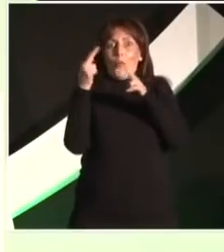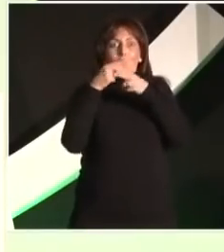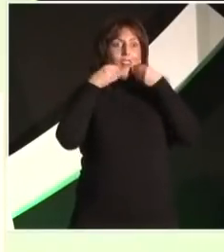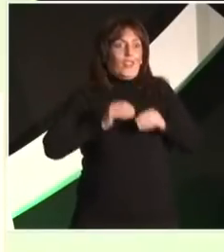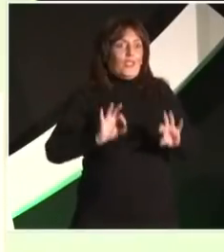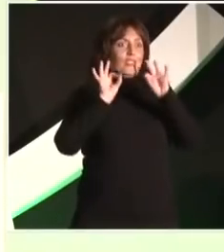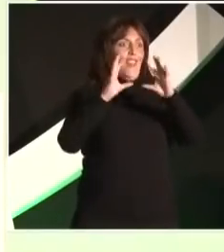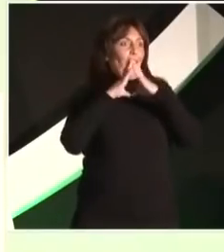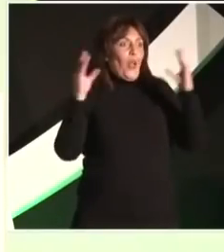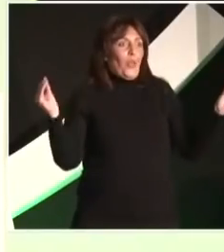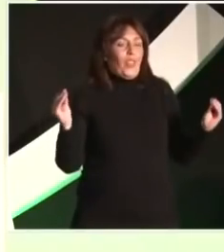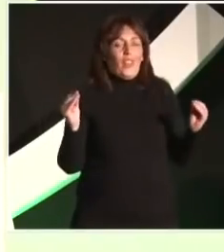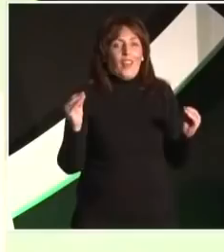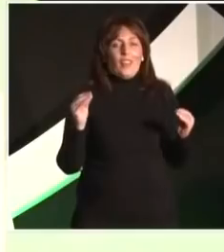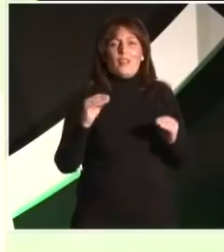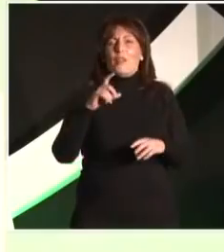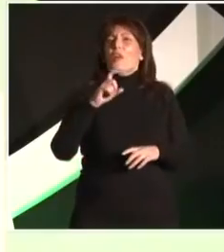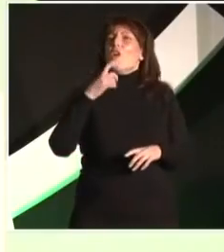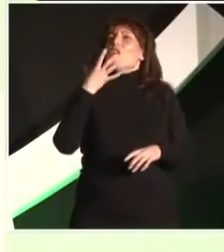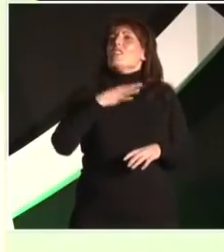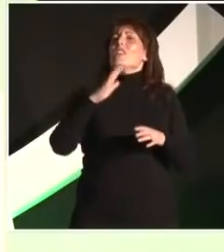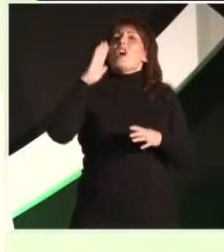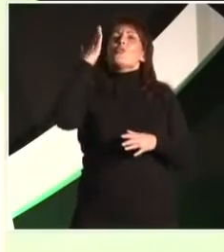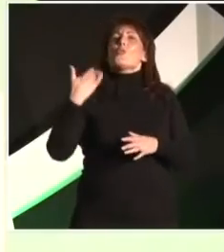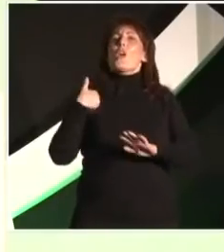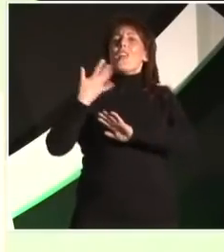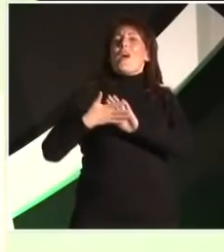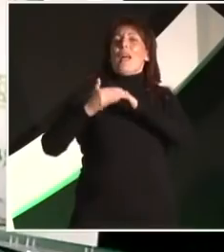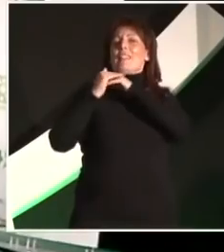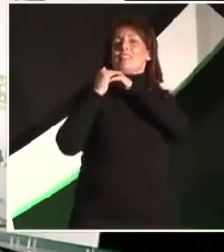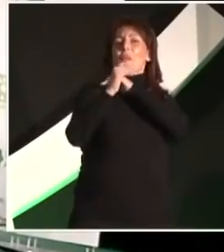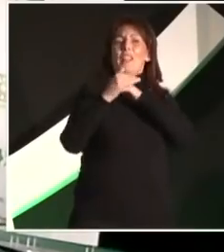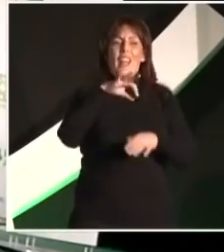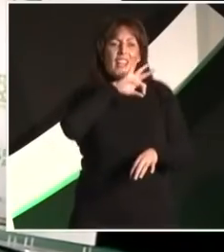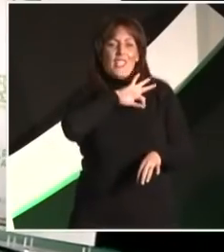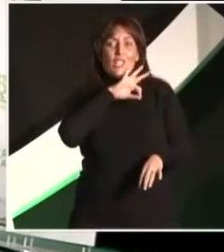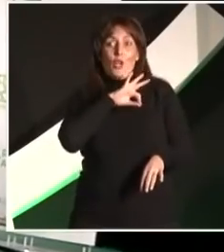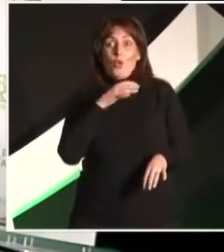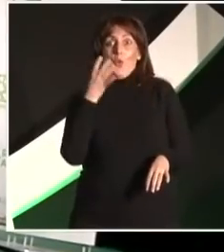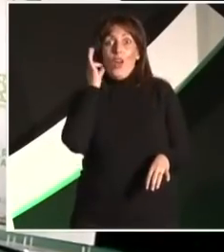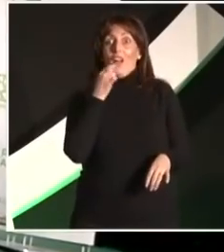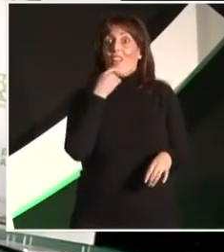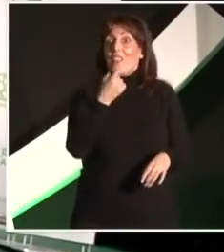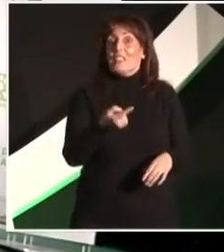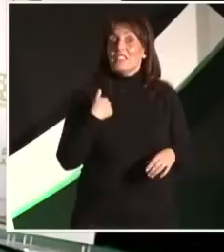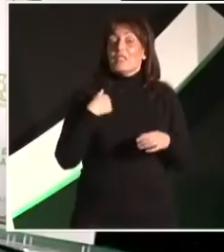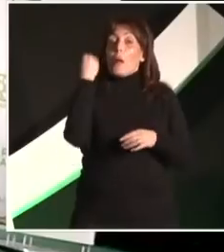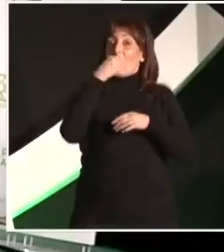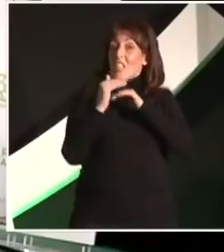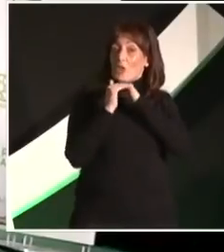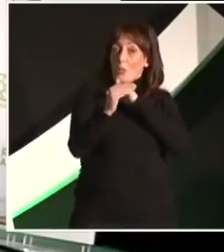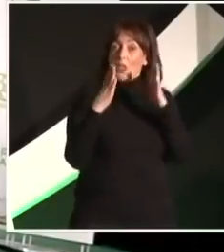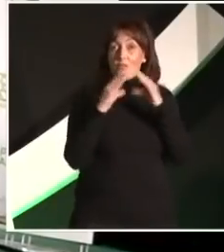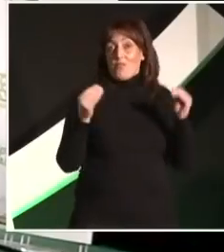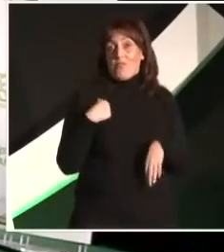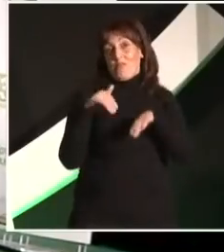de Andalucía. ¿Cómo puede hablar de estabilidad una señora que no está pensando en la estabilidad de Andalucía?